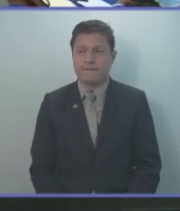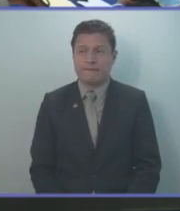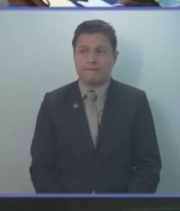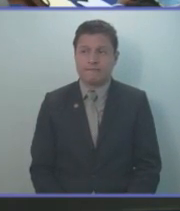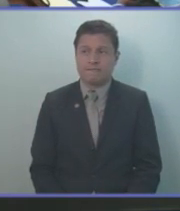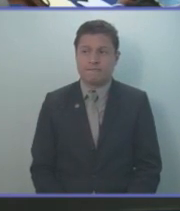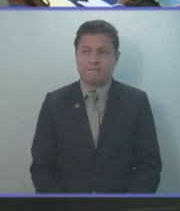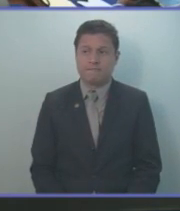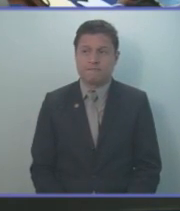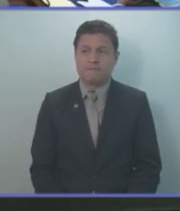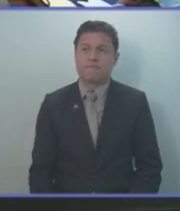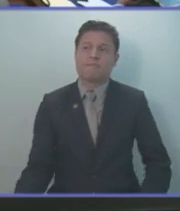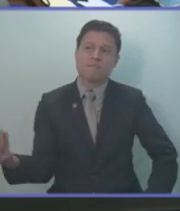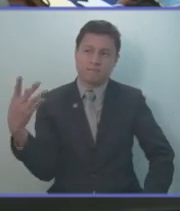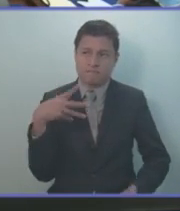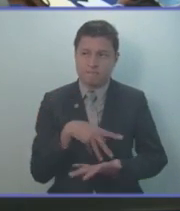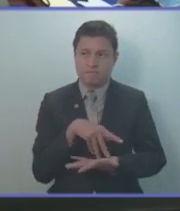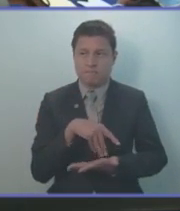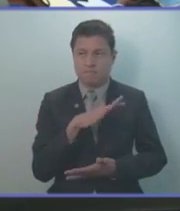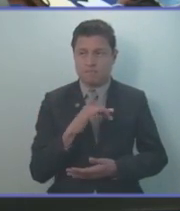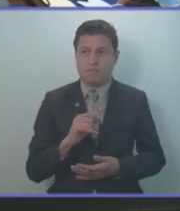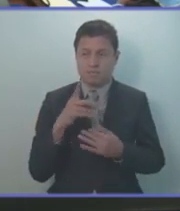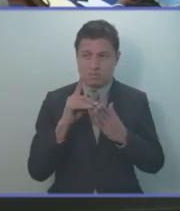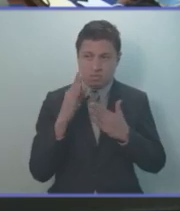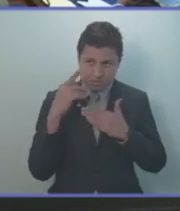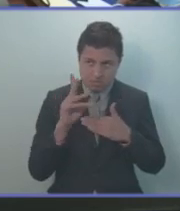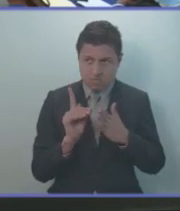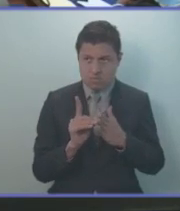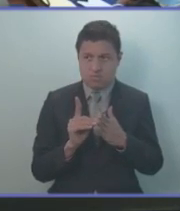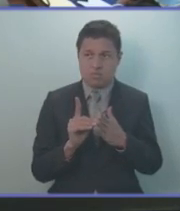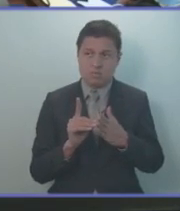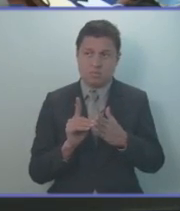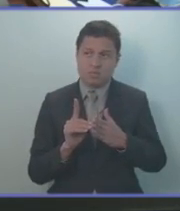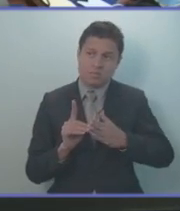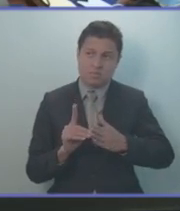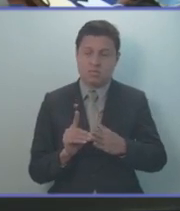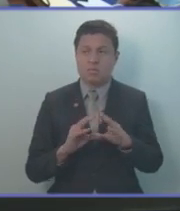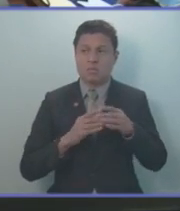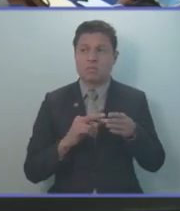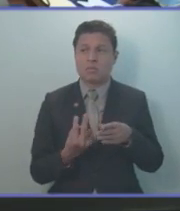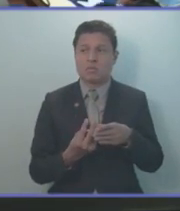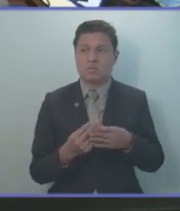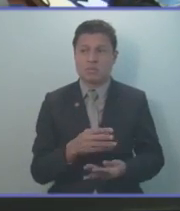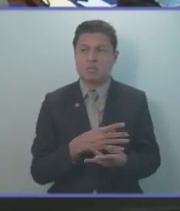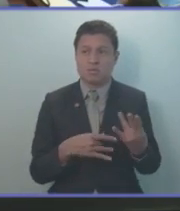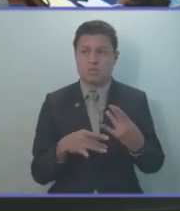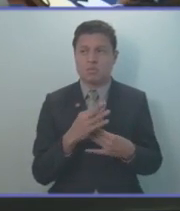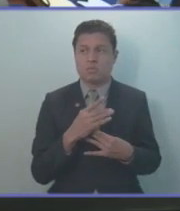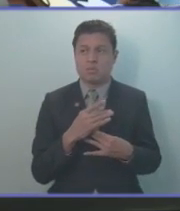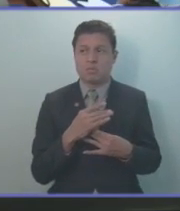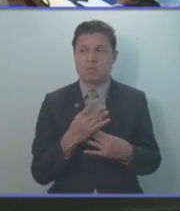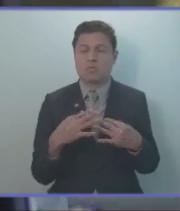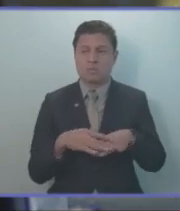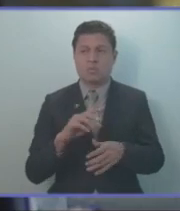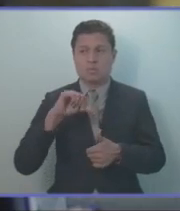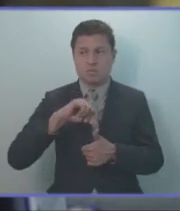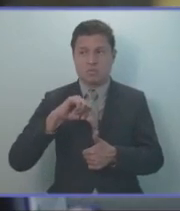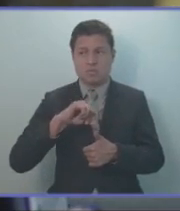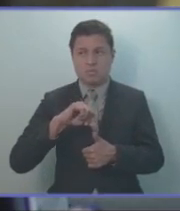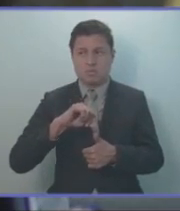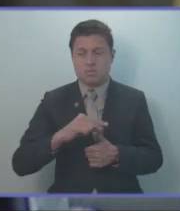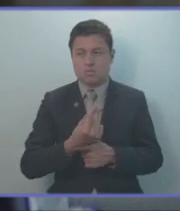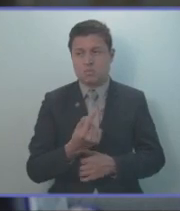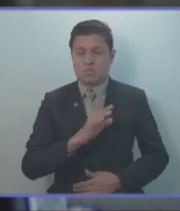Buenos días, pueblo salvadoreño, colegas diputados y diputadas. Comisión de Relaciones Exteriores e Integración